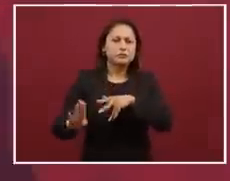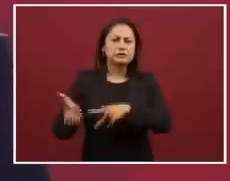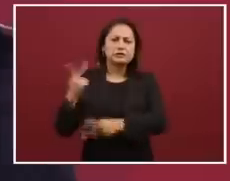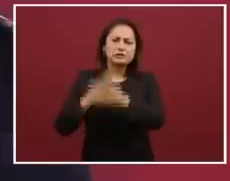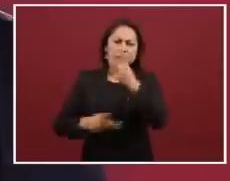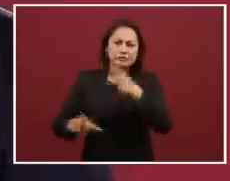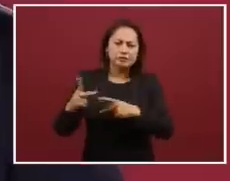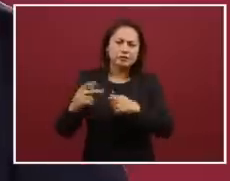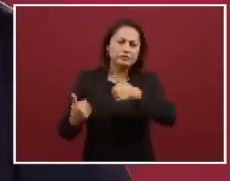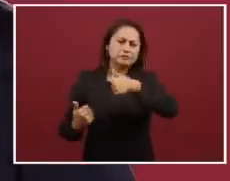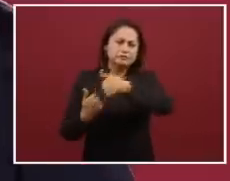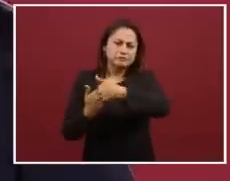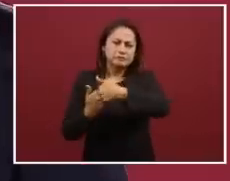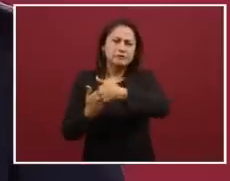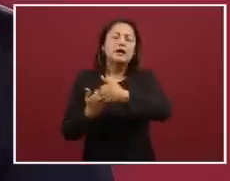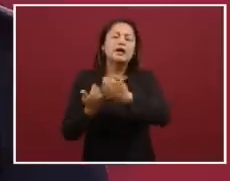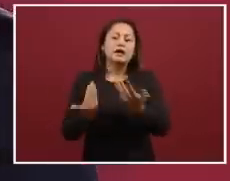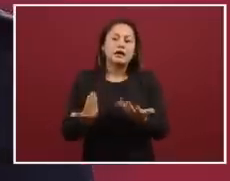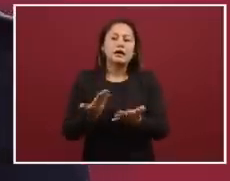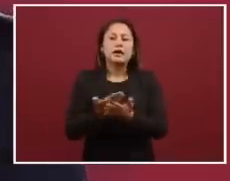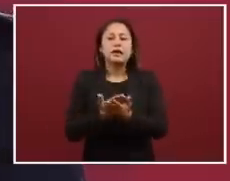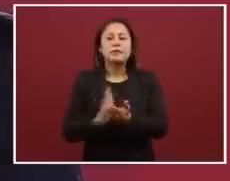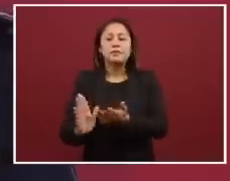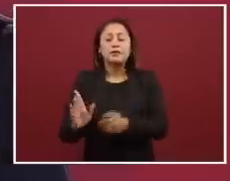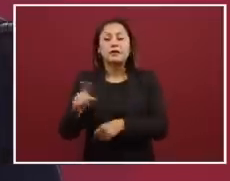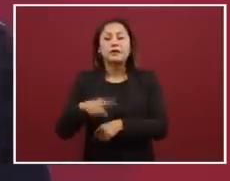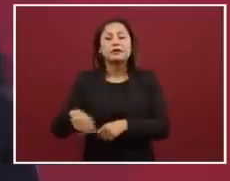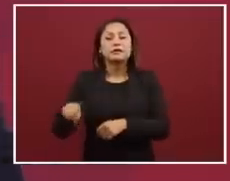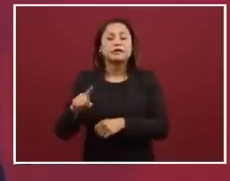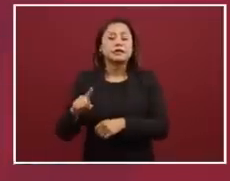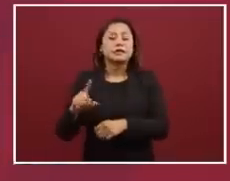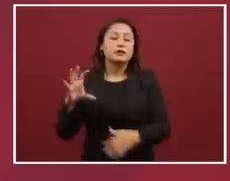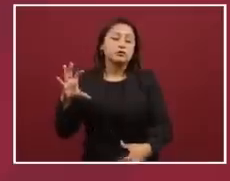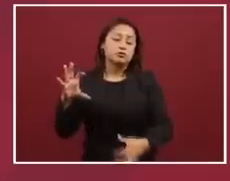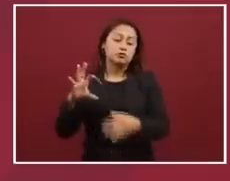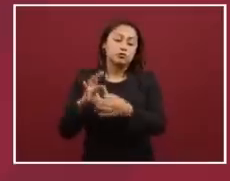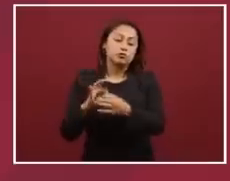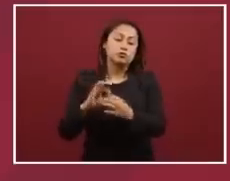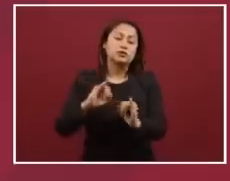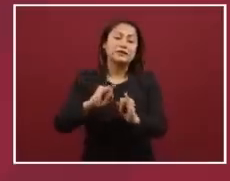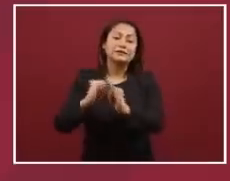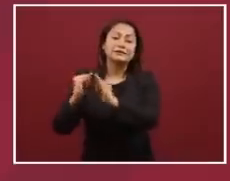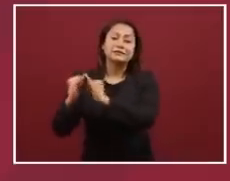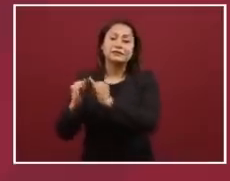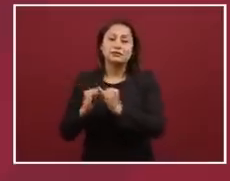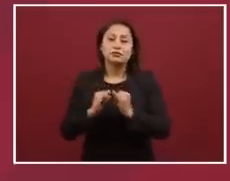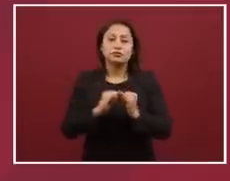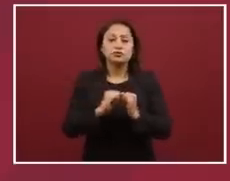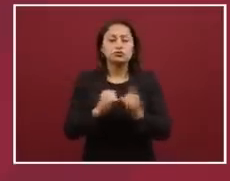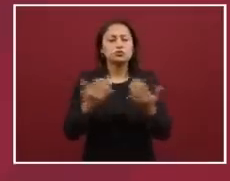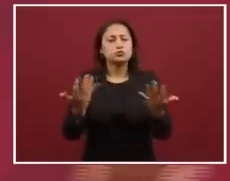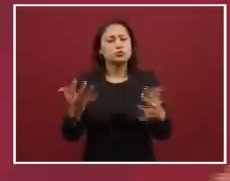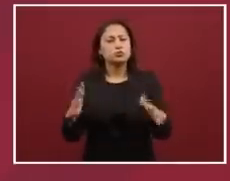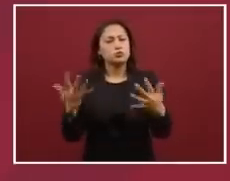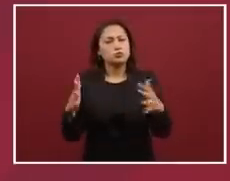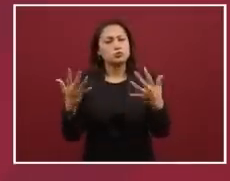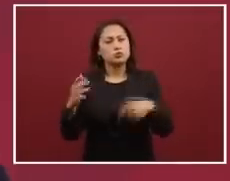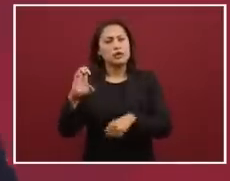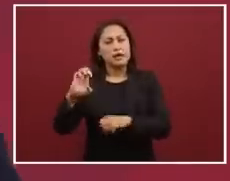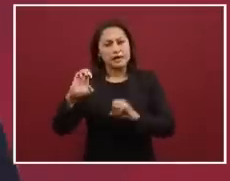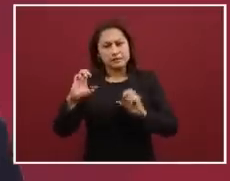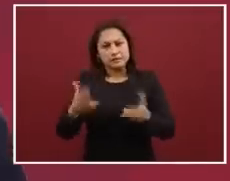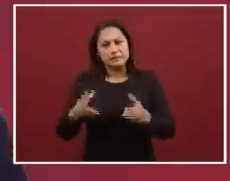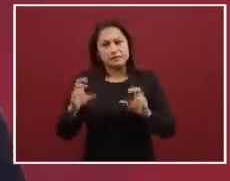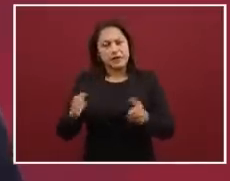esta unidad interinstitucional que hay, nosotros la celebramos en Chiapas. Estamos trabajando todos